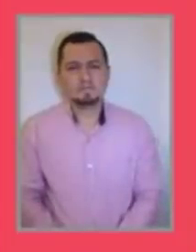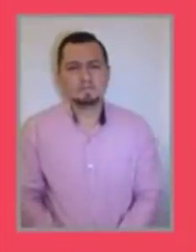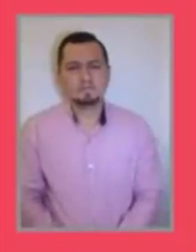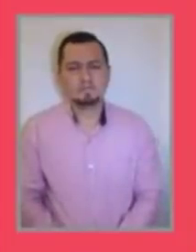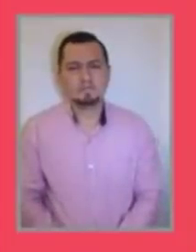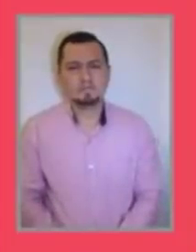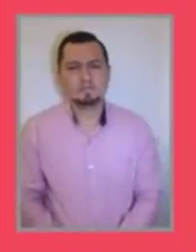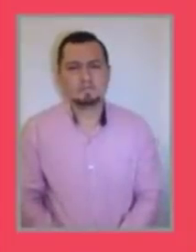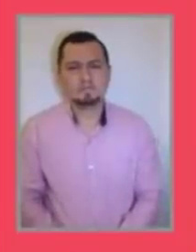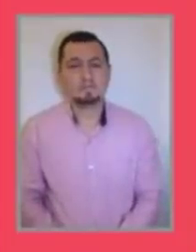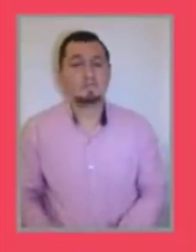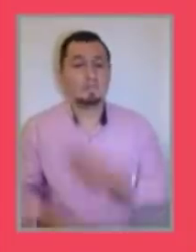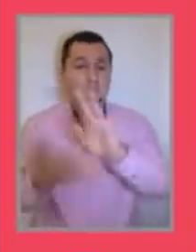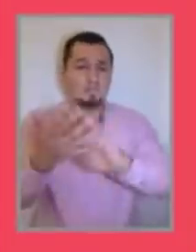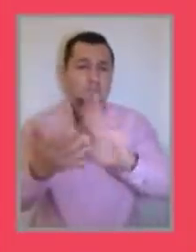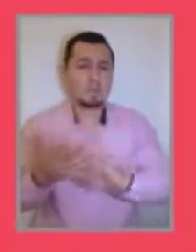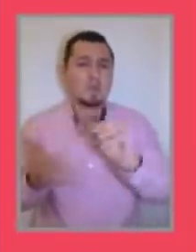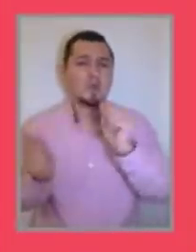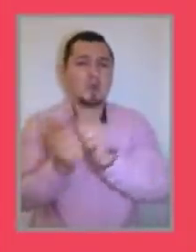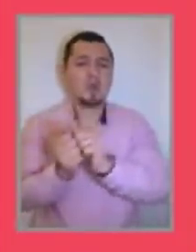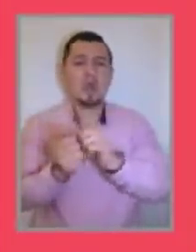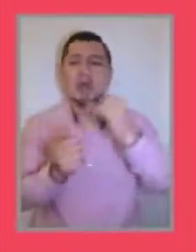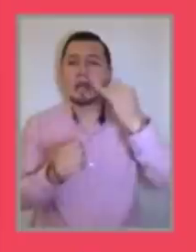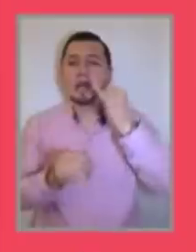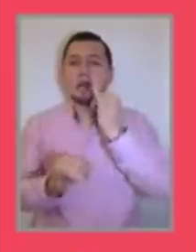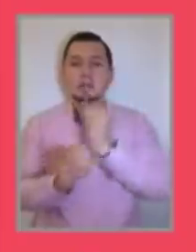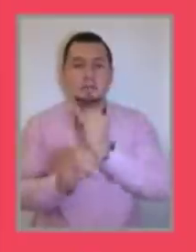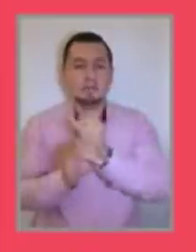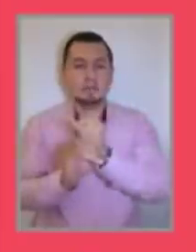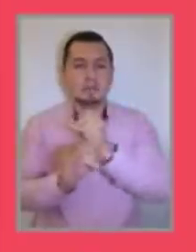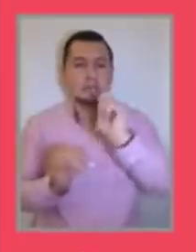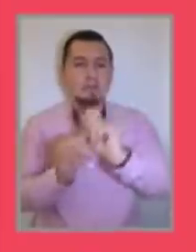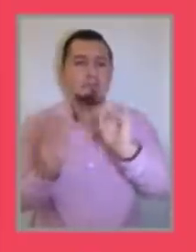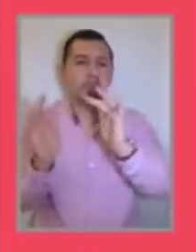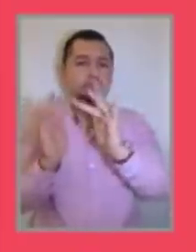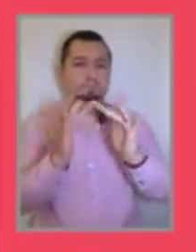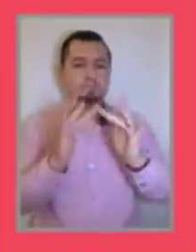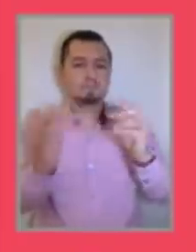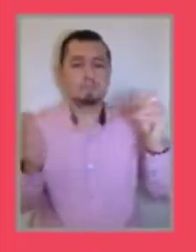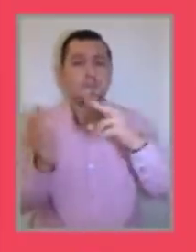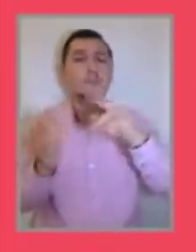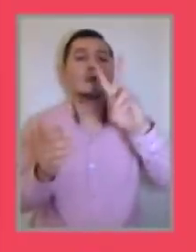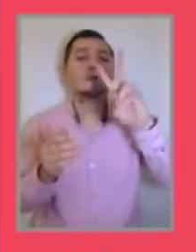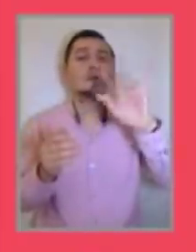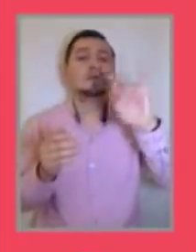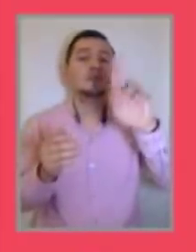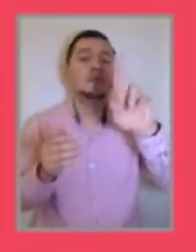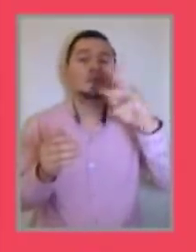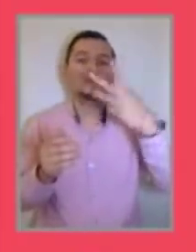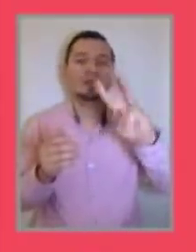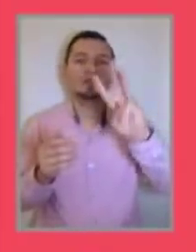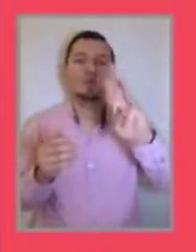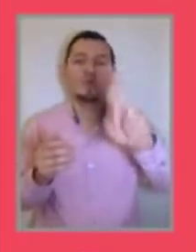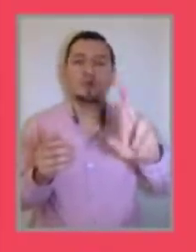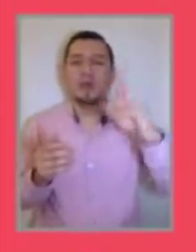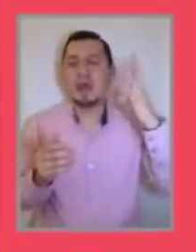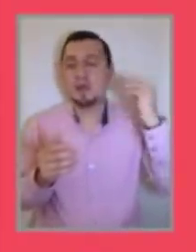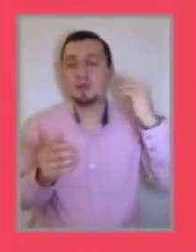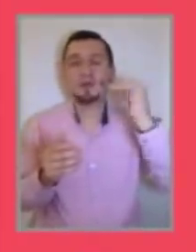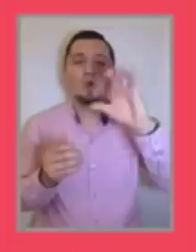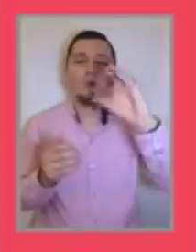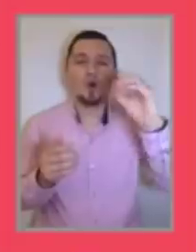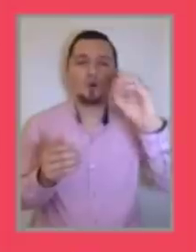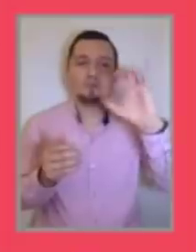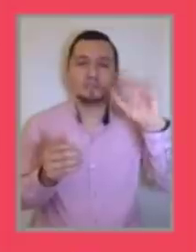Vamos a dar lectura a preguntas que llegaron de reporteros que nos ven en las redes sociales. Víctor Ramírez, de W Radio y Occidental. El